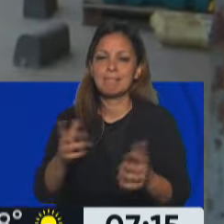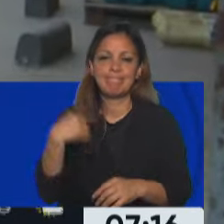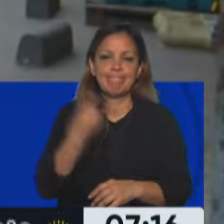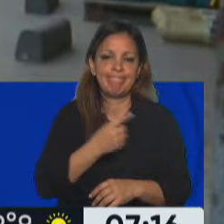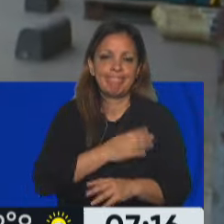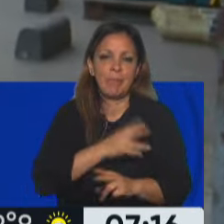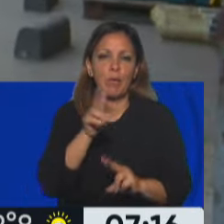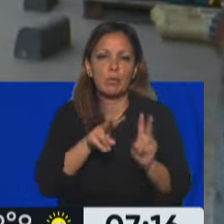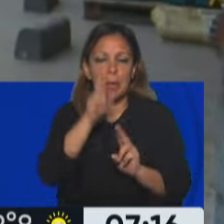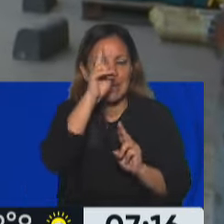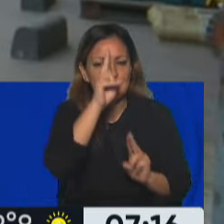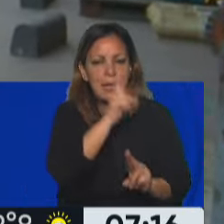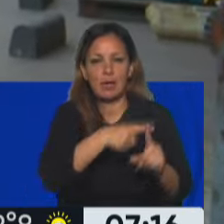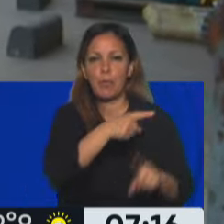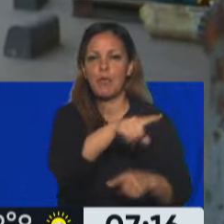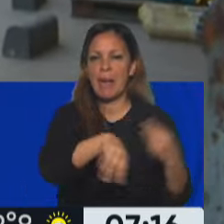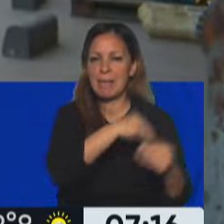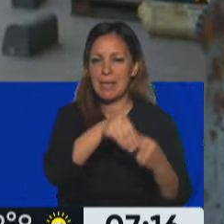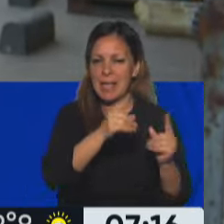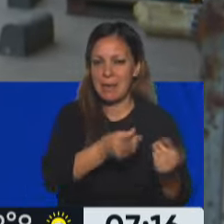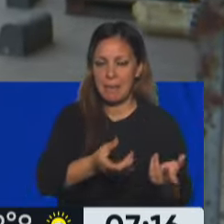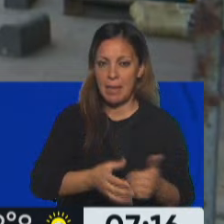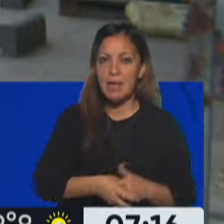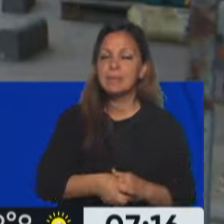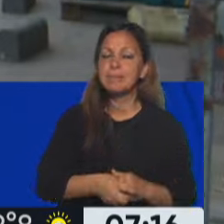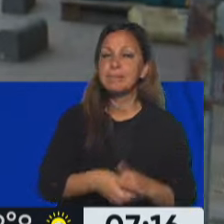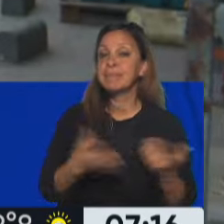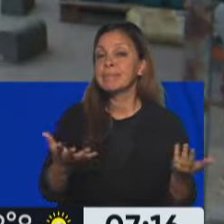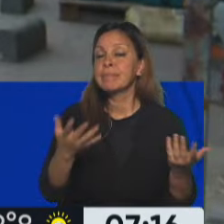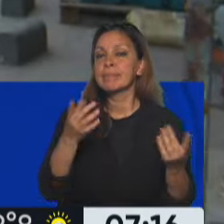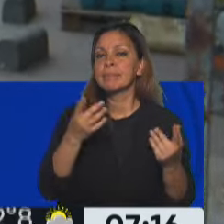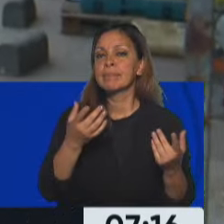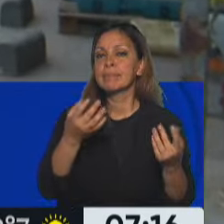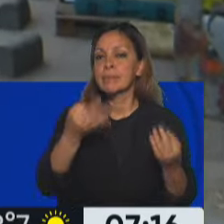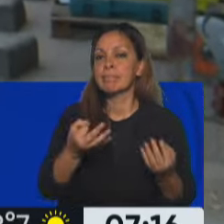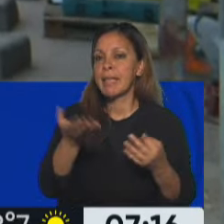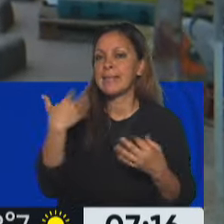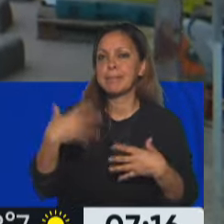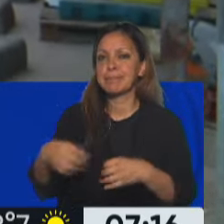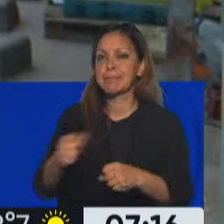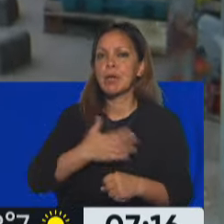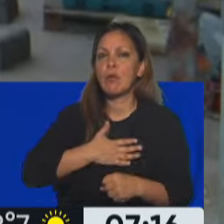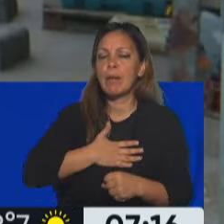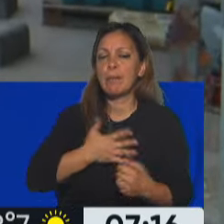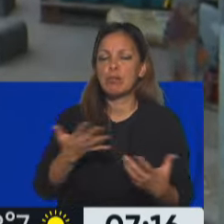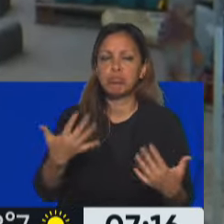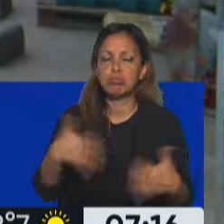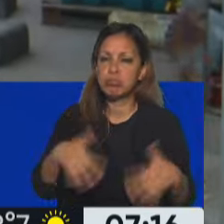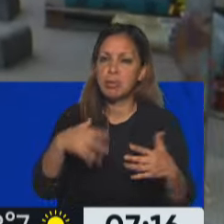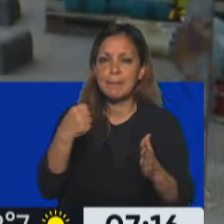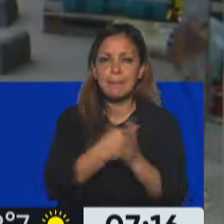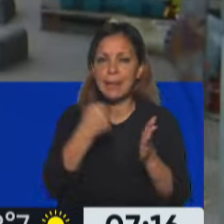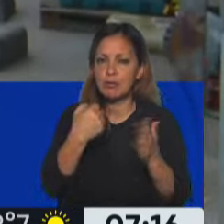que están aquí desde el primer momento, y que luego de la noticia que se ha dado, Bueno, ha sido un balde de agua fría, no